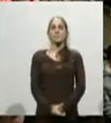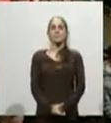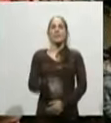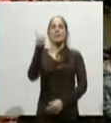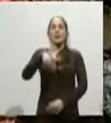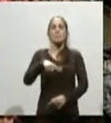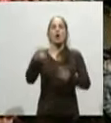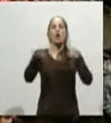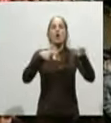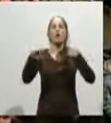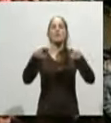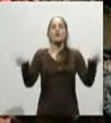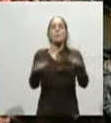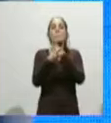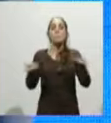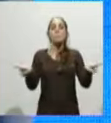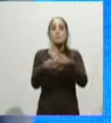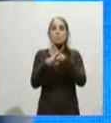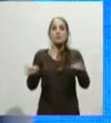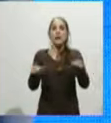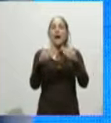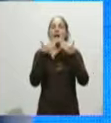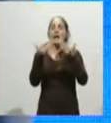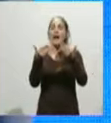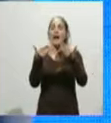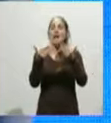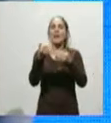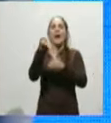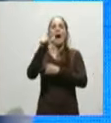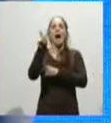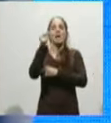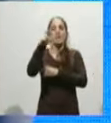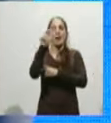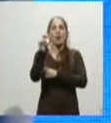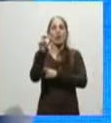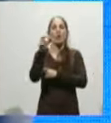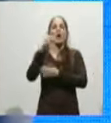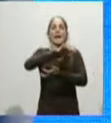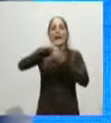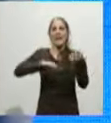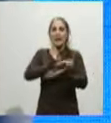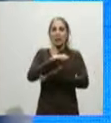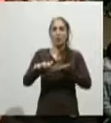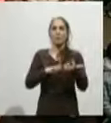La coordinación musical en esta gala es posible gracias a Álvaro Guerrero.